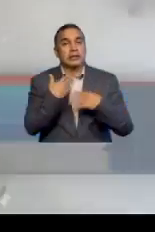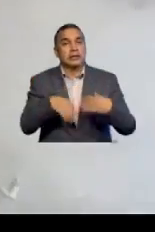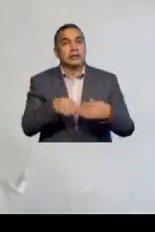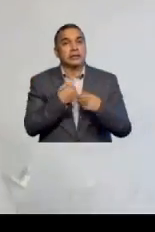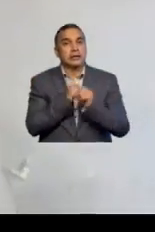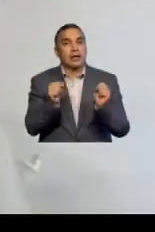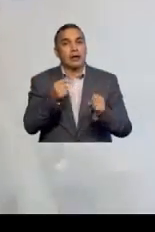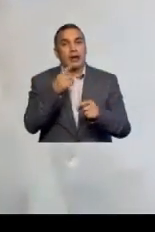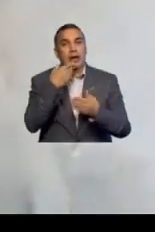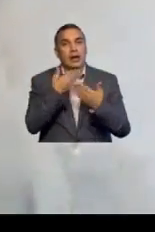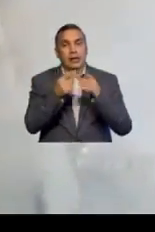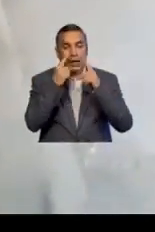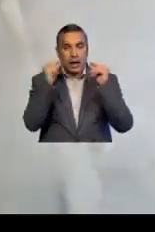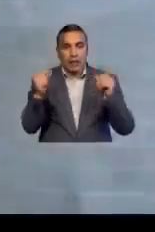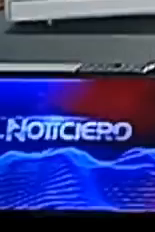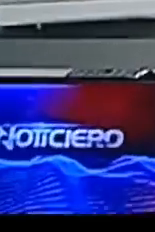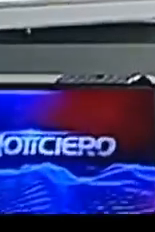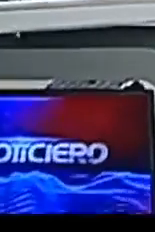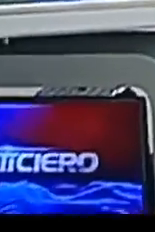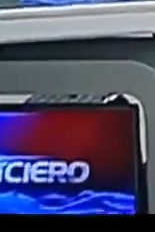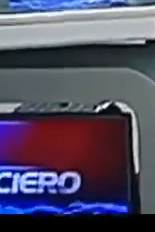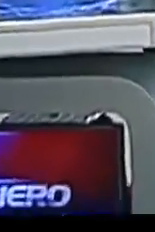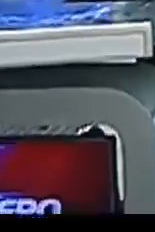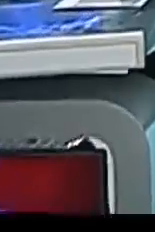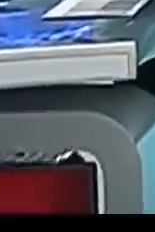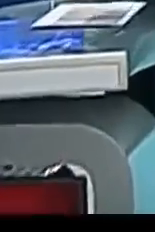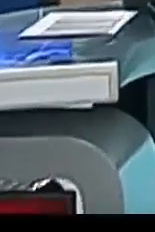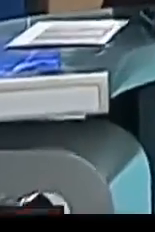Montilla, TC Televisión.